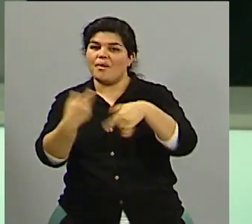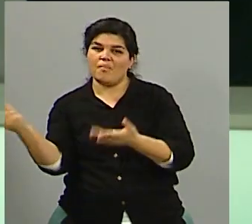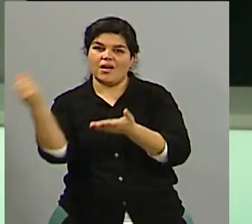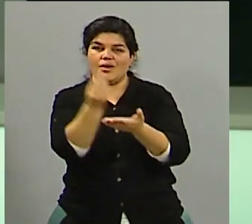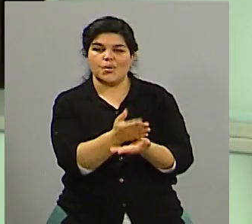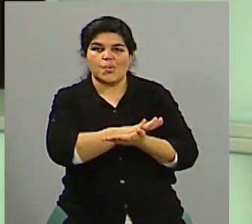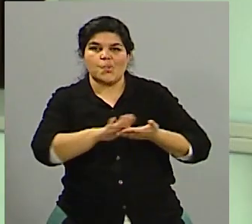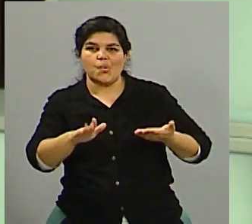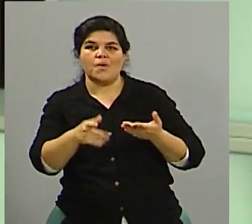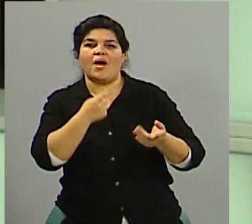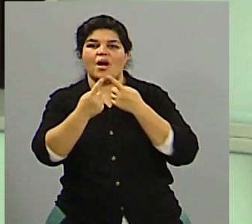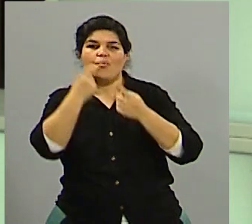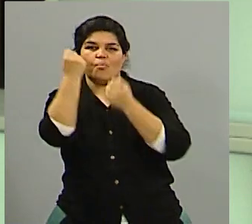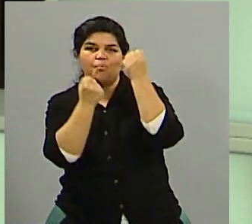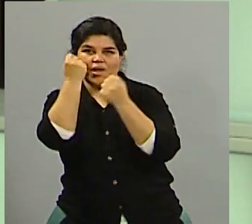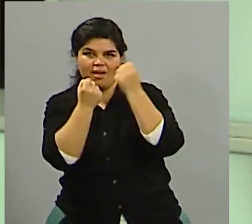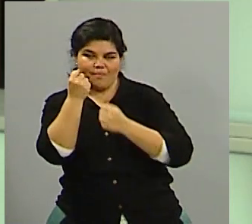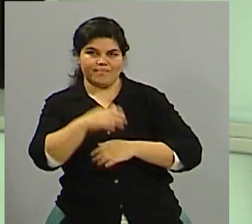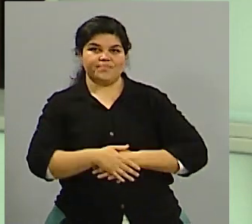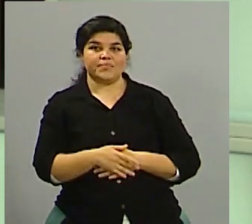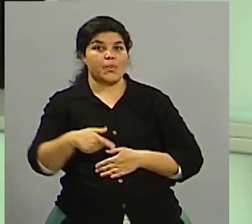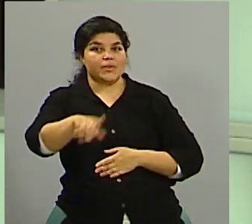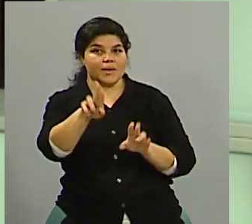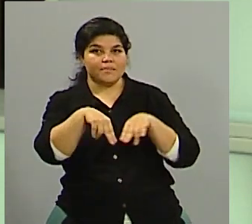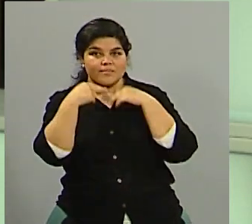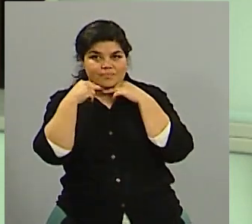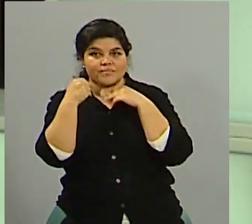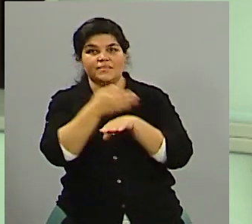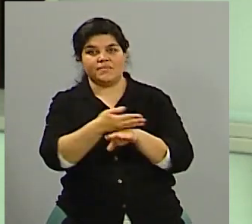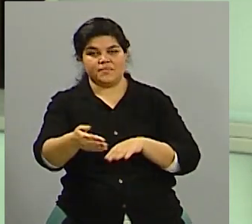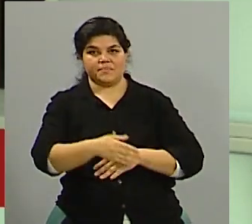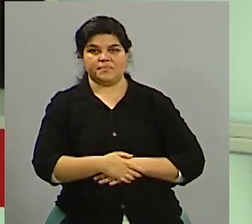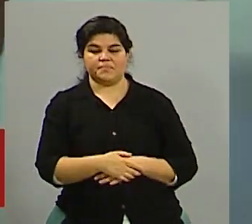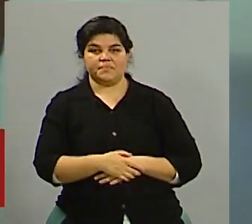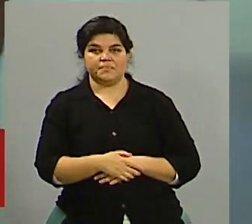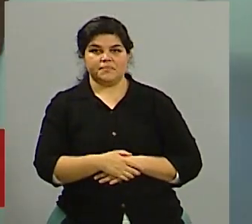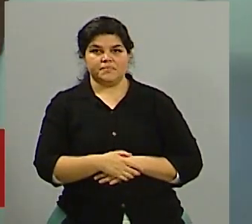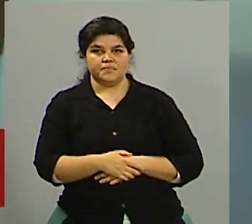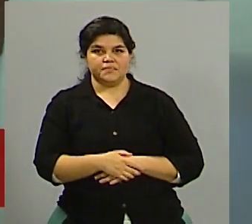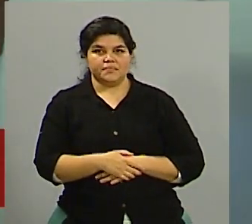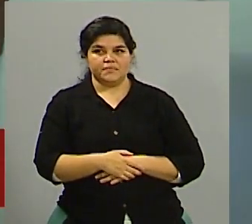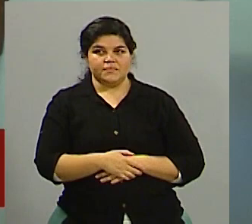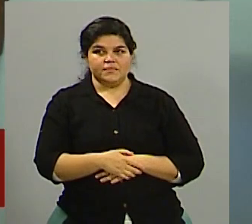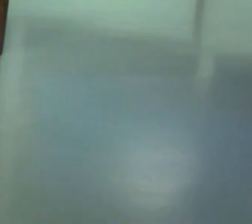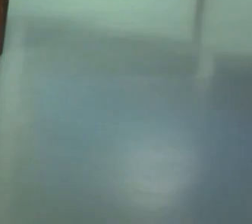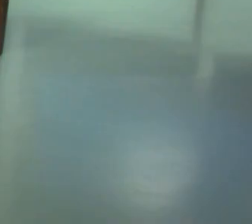la entrevista económica que corresponde para esta semana. Quédense ahí, esto es Chat Político, ya regresamos.